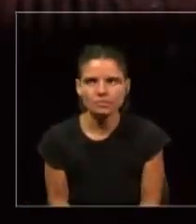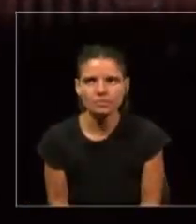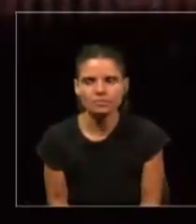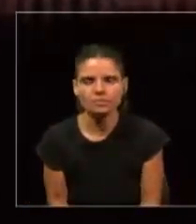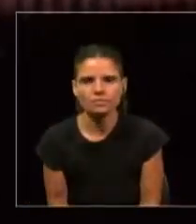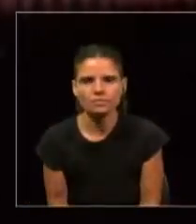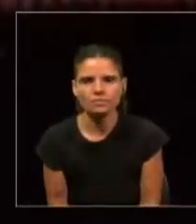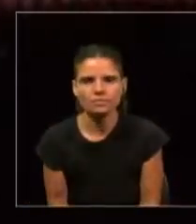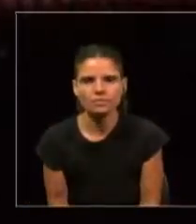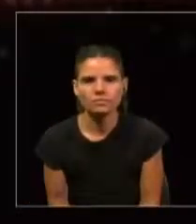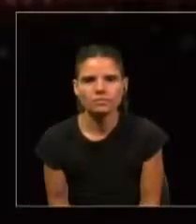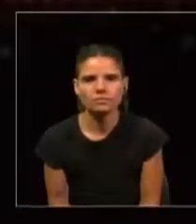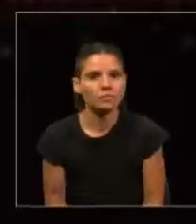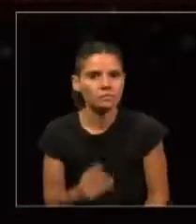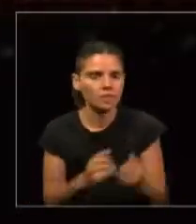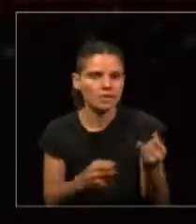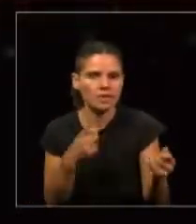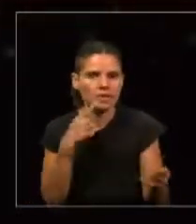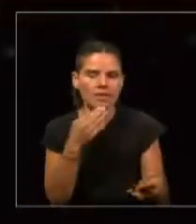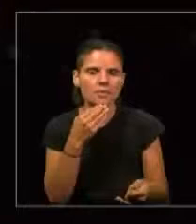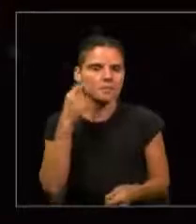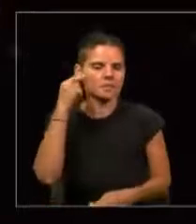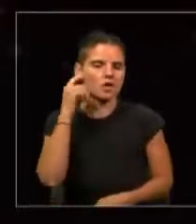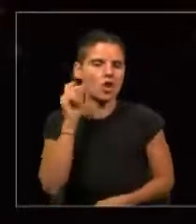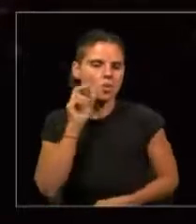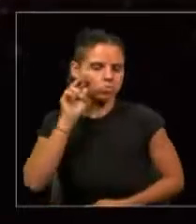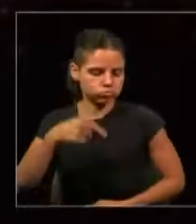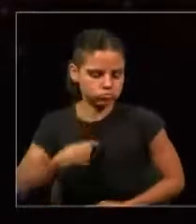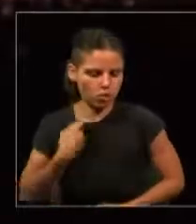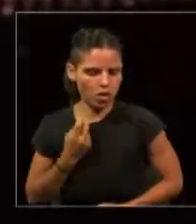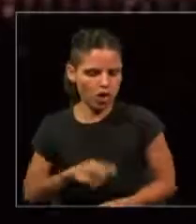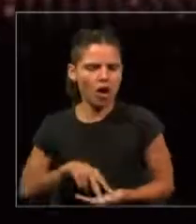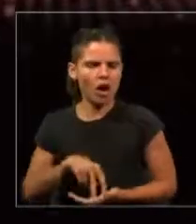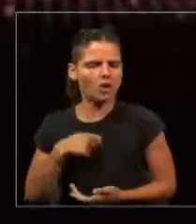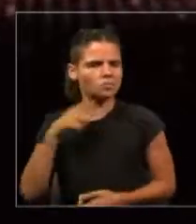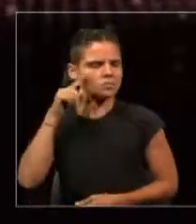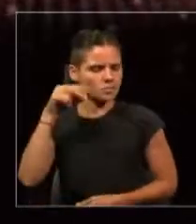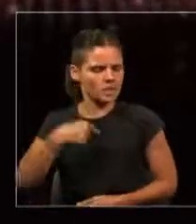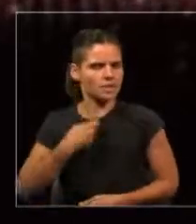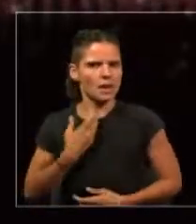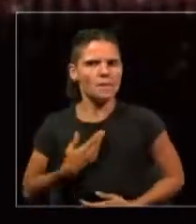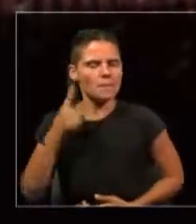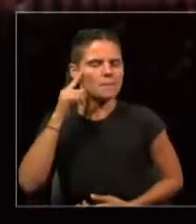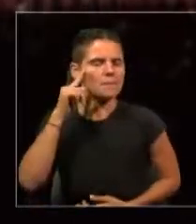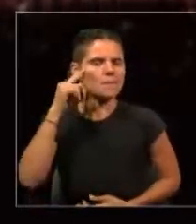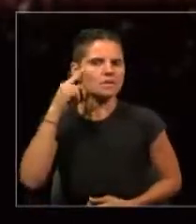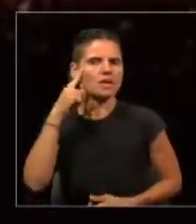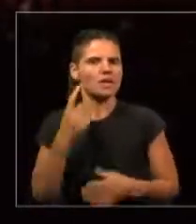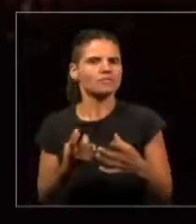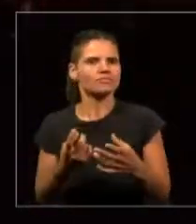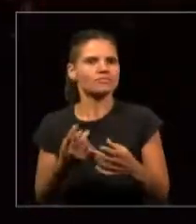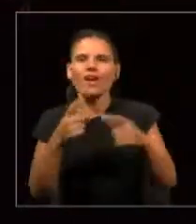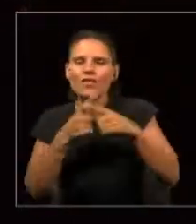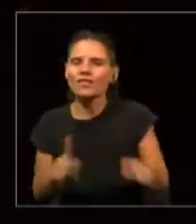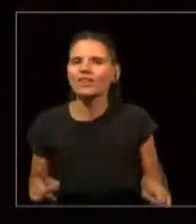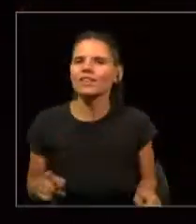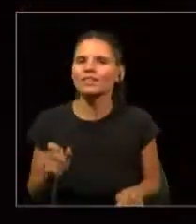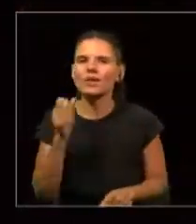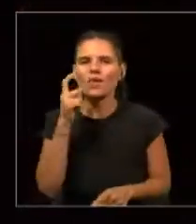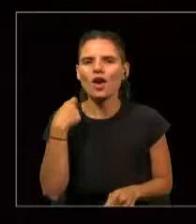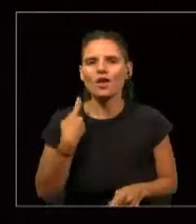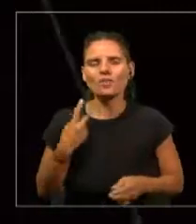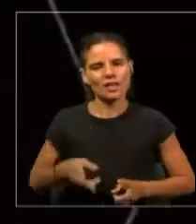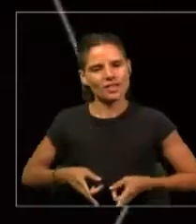la voluntad de recapacitarnos y defender los principios elementales, el derecho a la